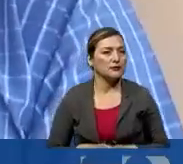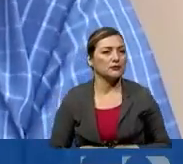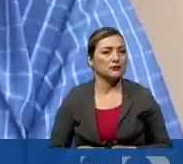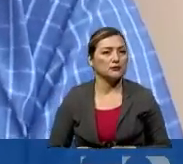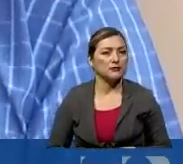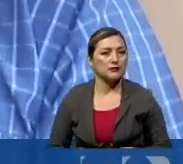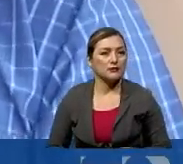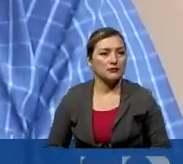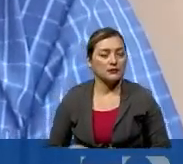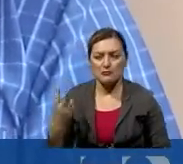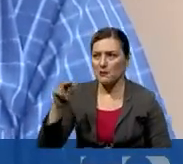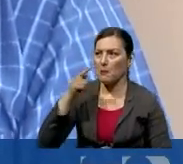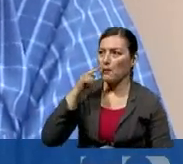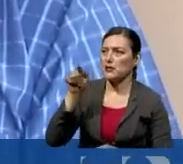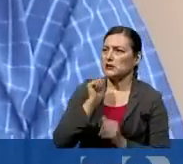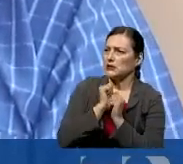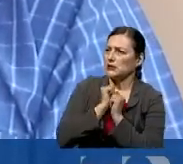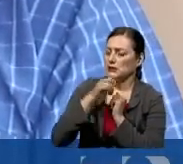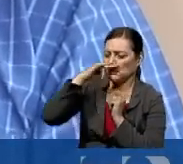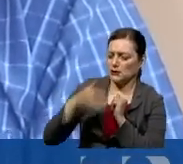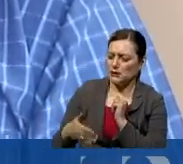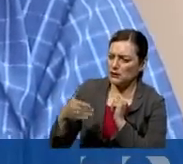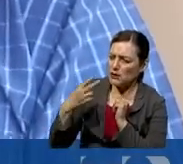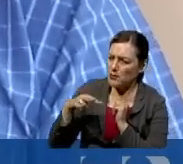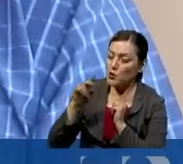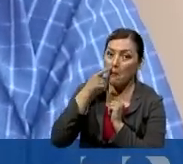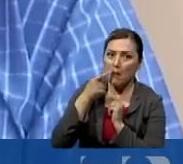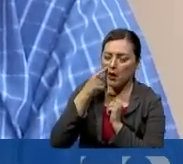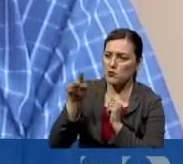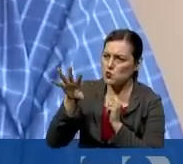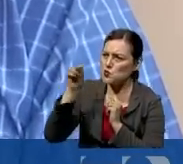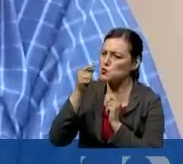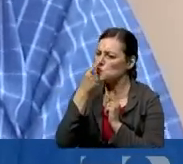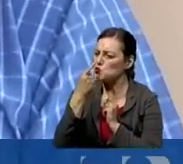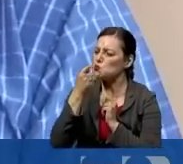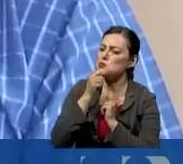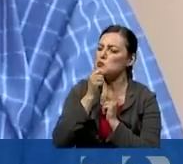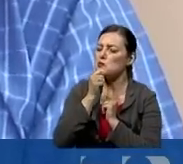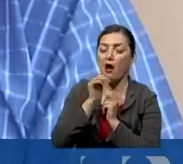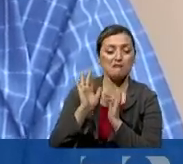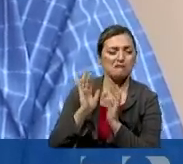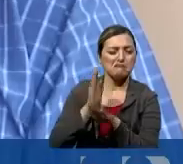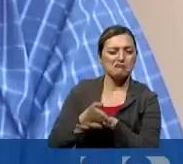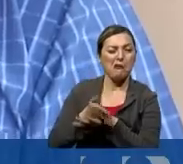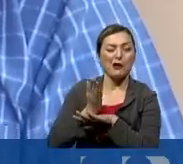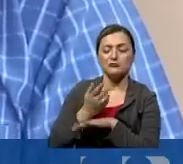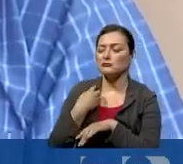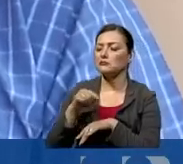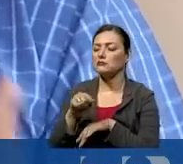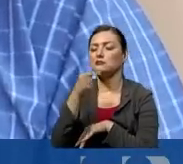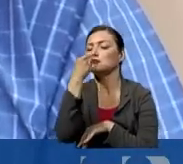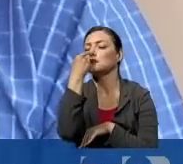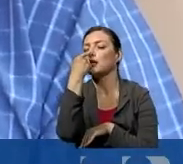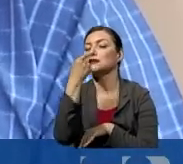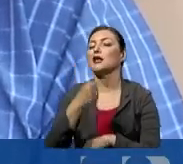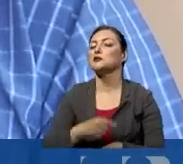De ahí parte mi pasión por el arte. Desde muy pequeño empezó como una curiosidad, una simple curiosidad. Después ya me